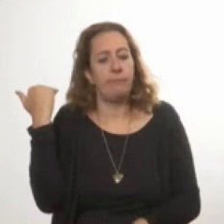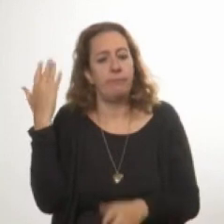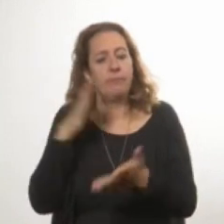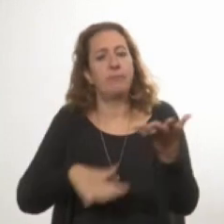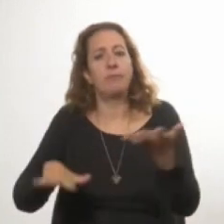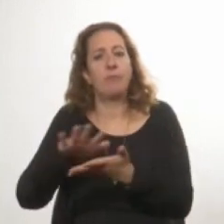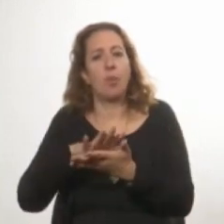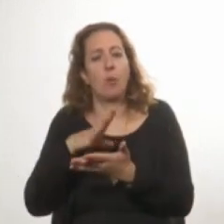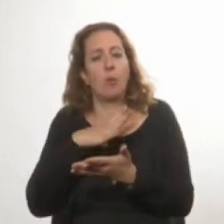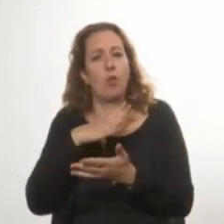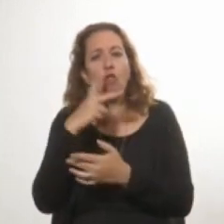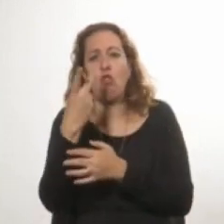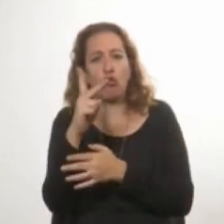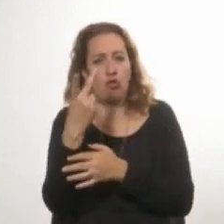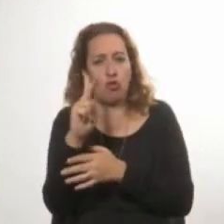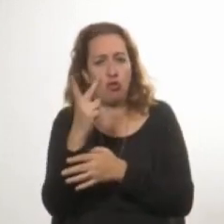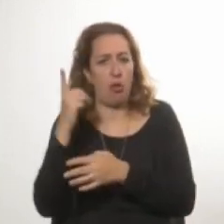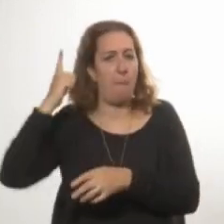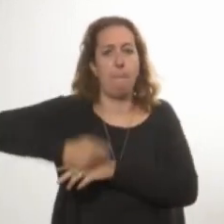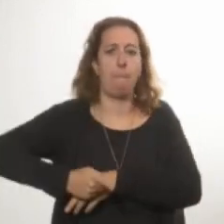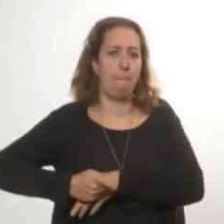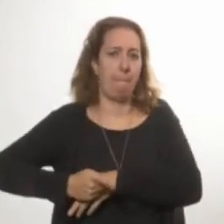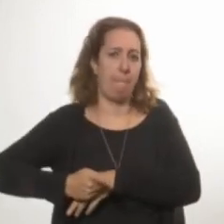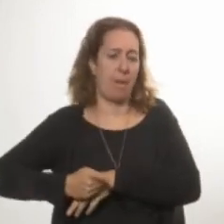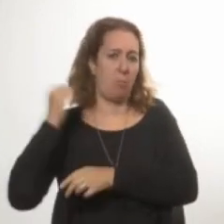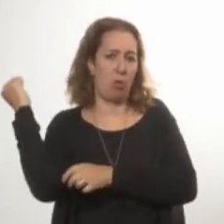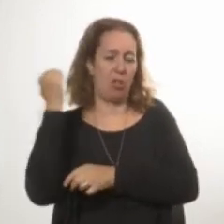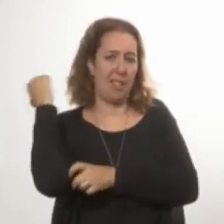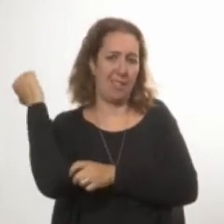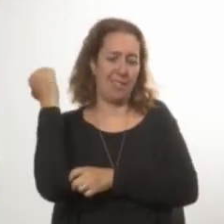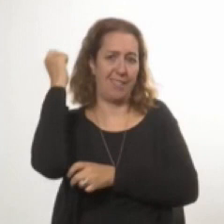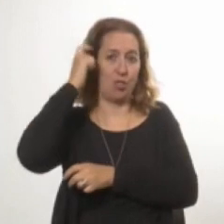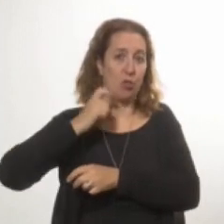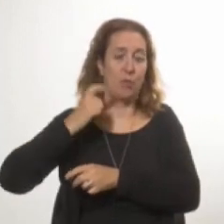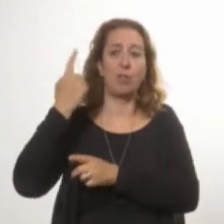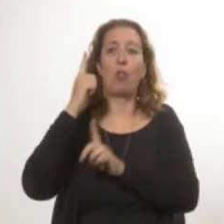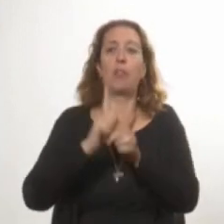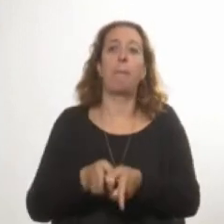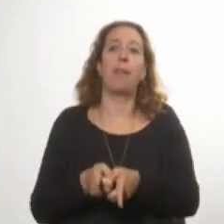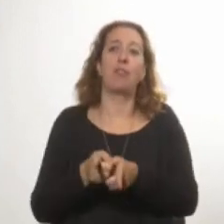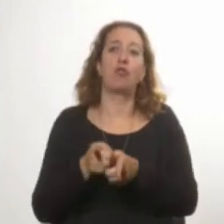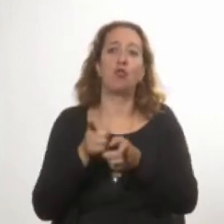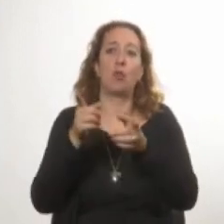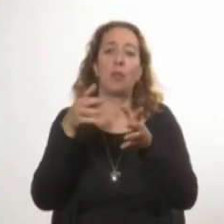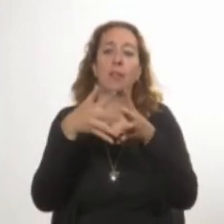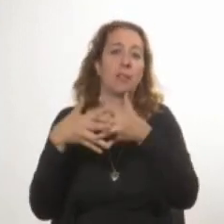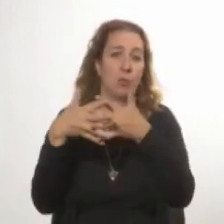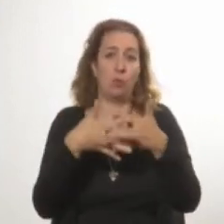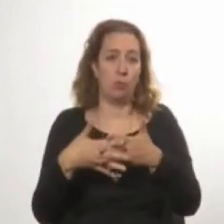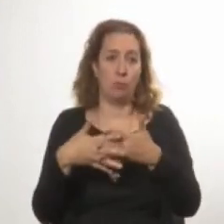circunstancias había dos imperios importantes, el imperio soviético y el imperio norteamericano. Yo